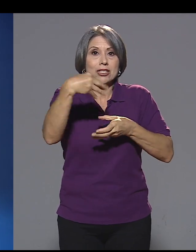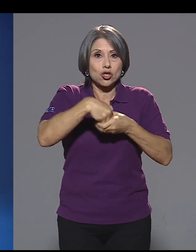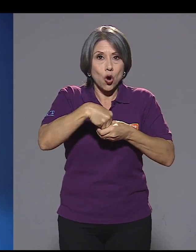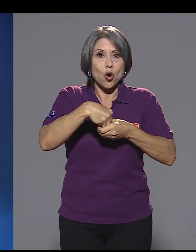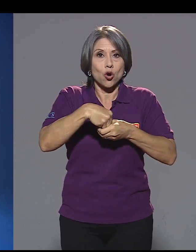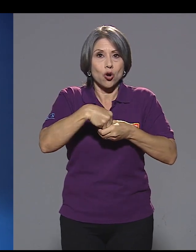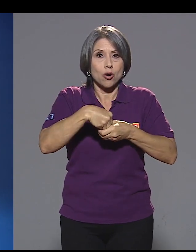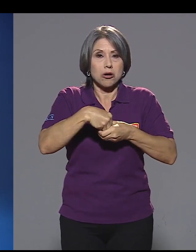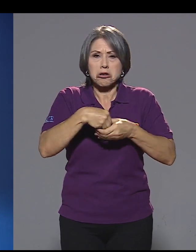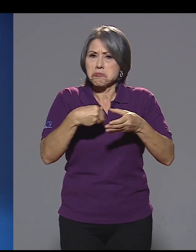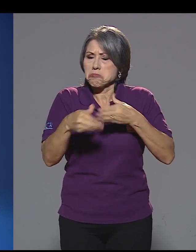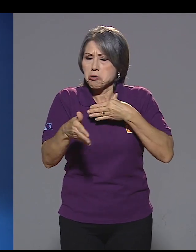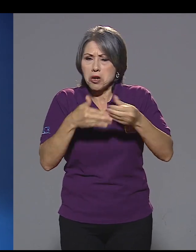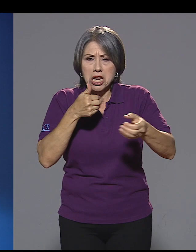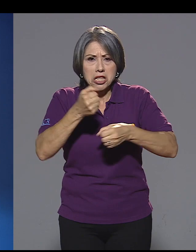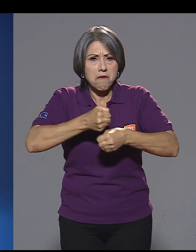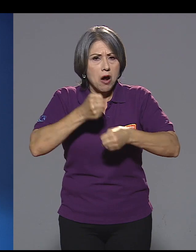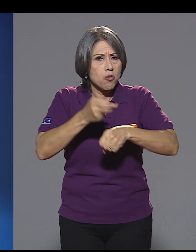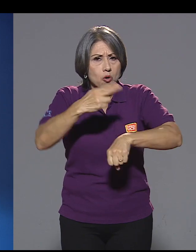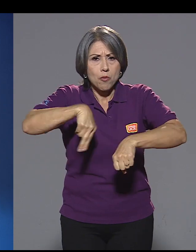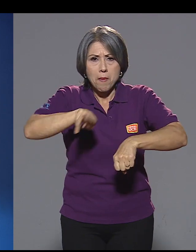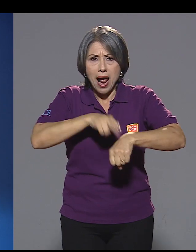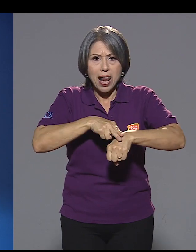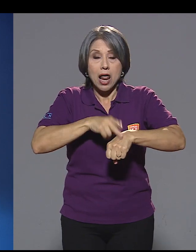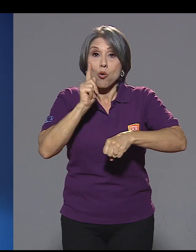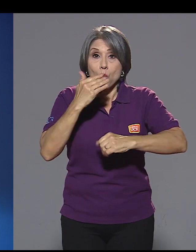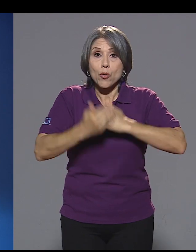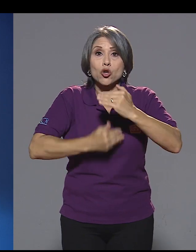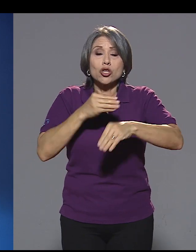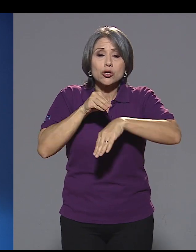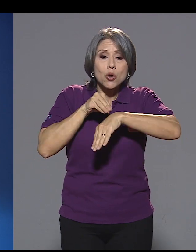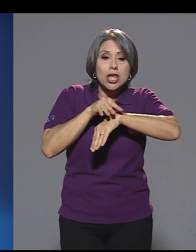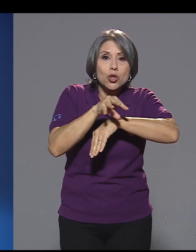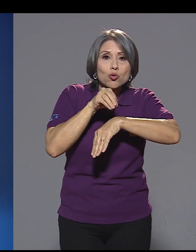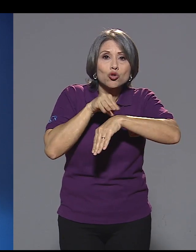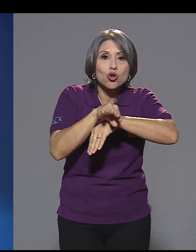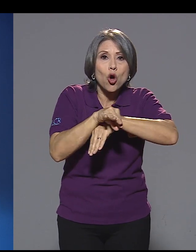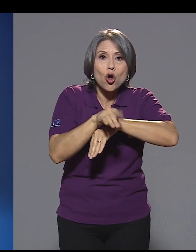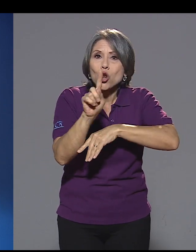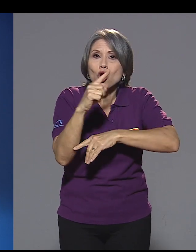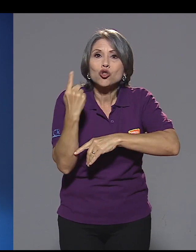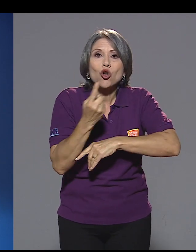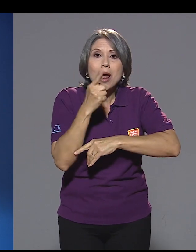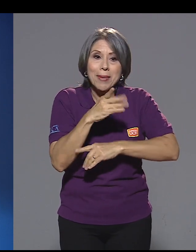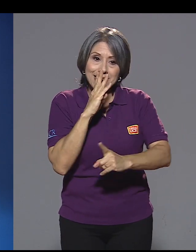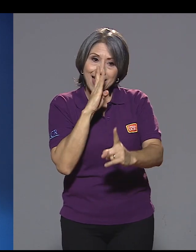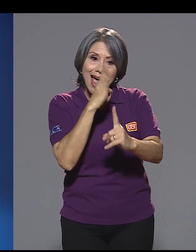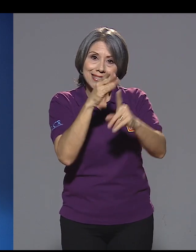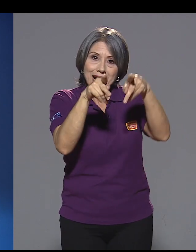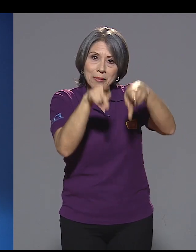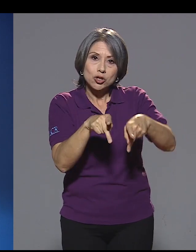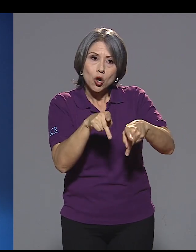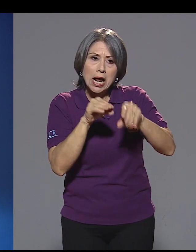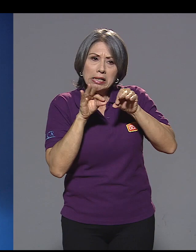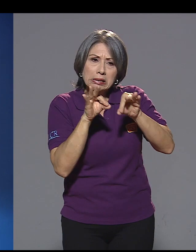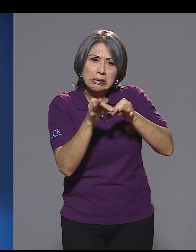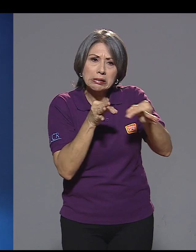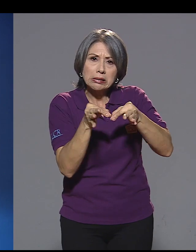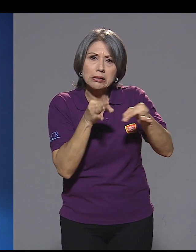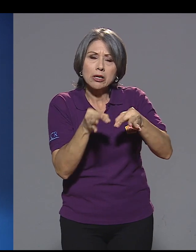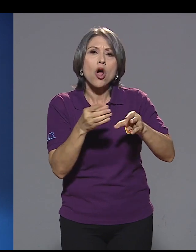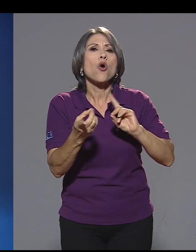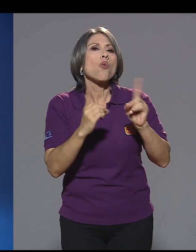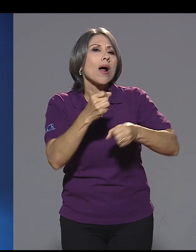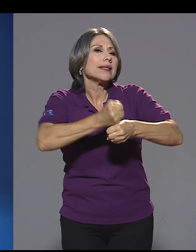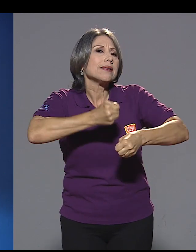proceso de inducción, no debe ser únicamente hacia la persona, bueno, cuáles son las tareas que me corresponden, sino